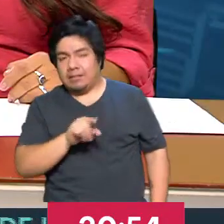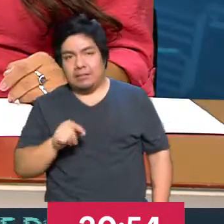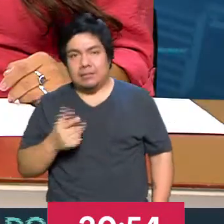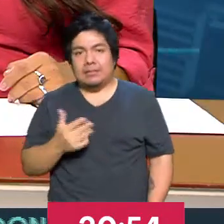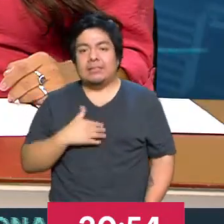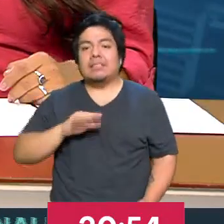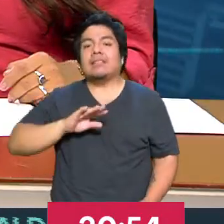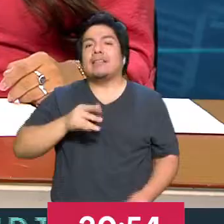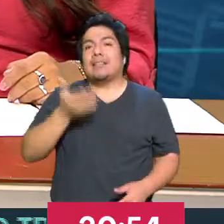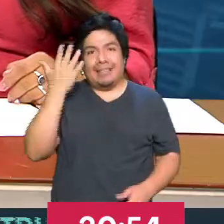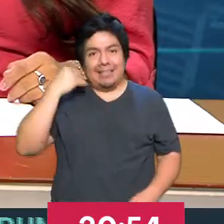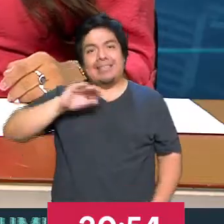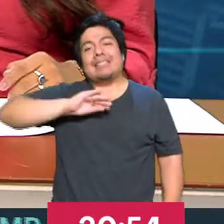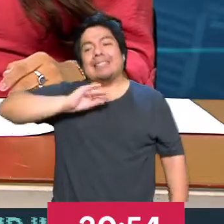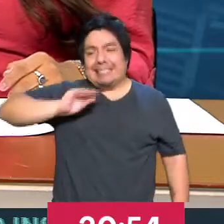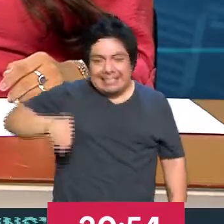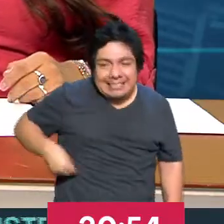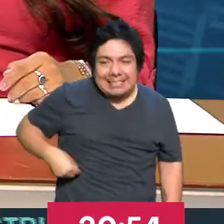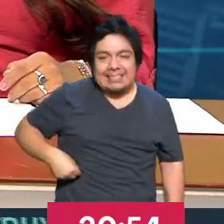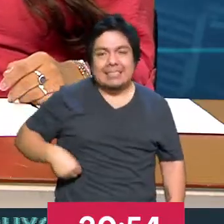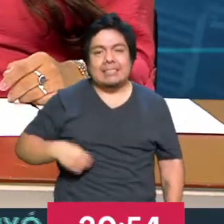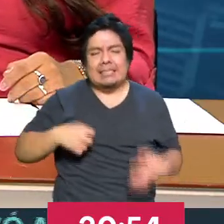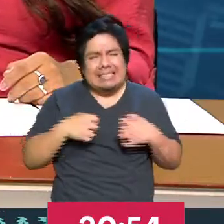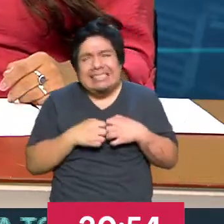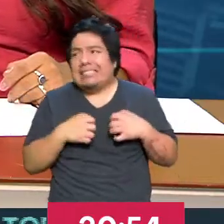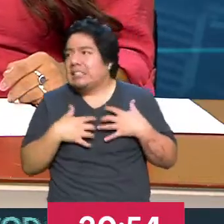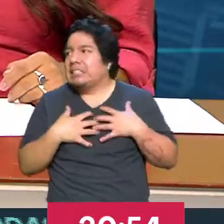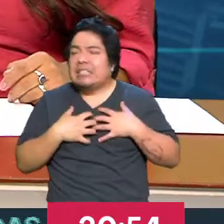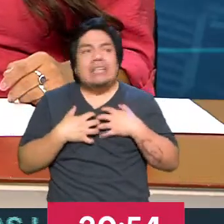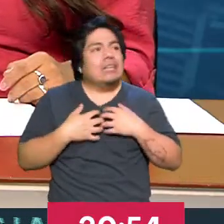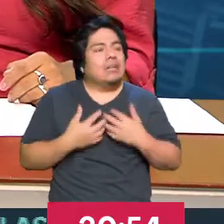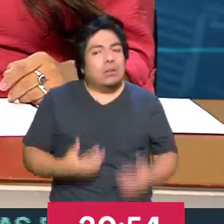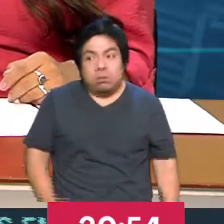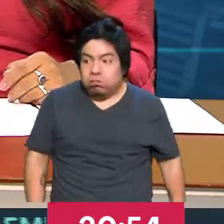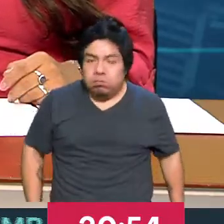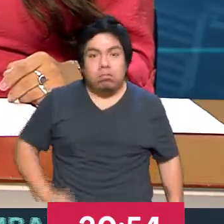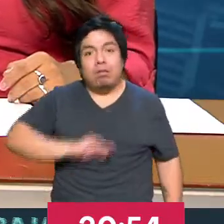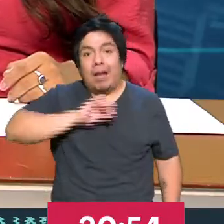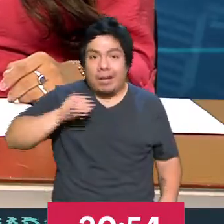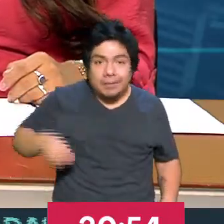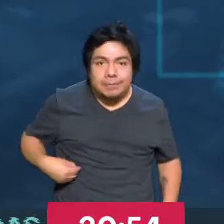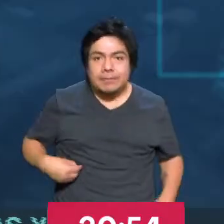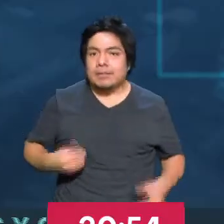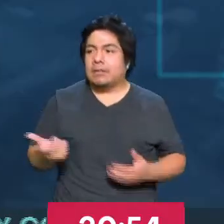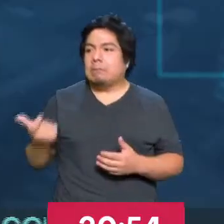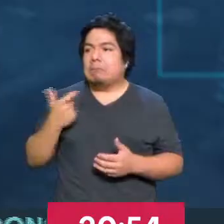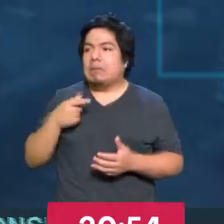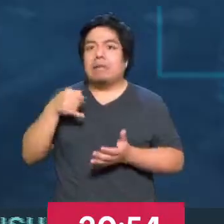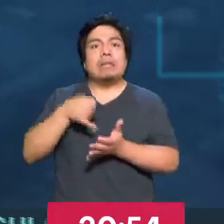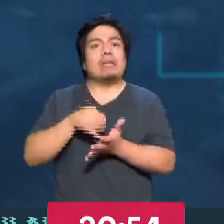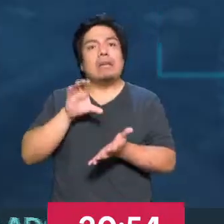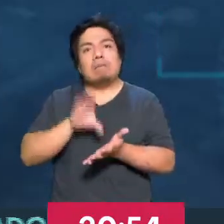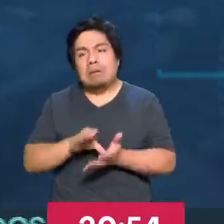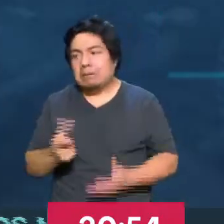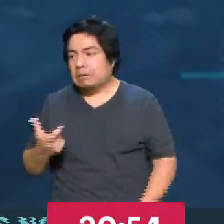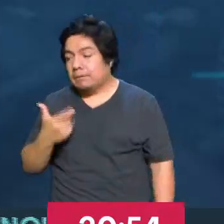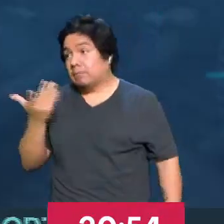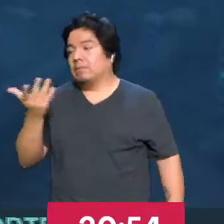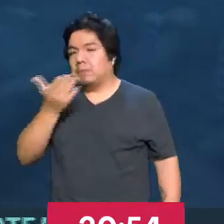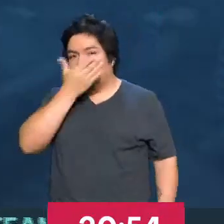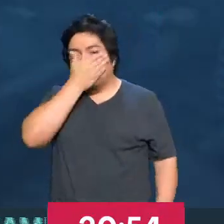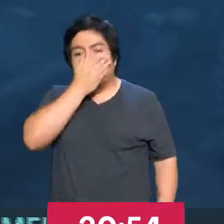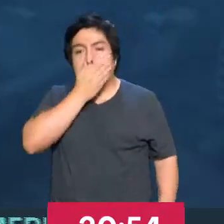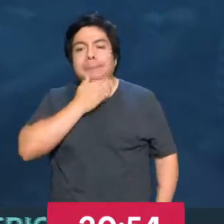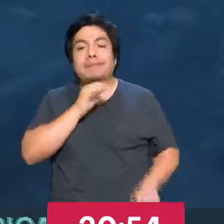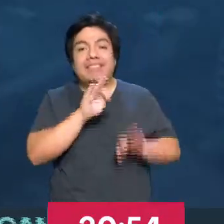un accidente en aquel momento derivado del estrés, me condicionan el pago de mi incapacidad a que